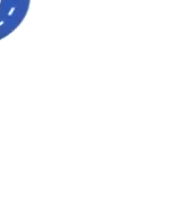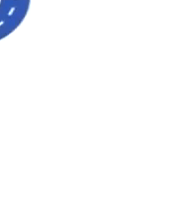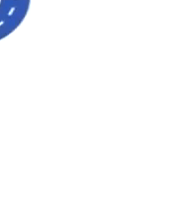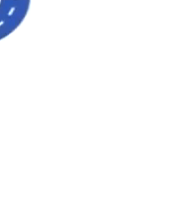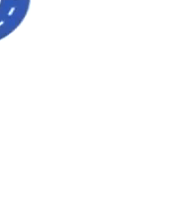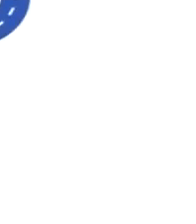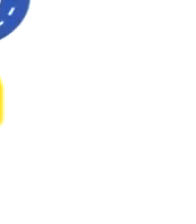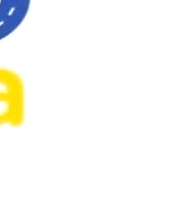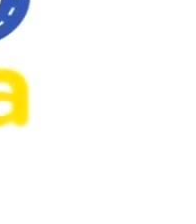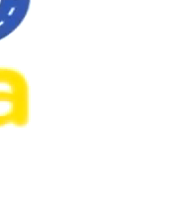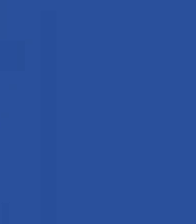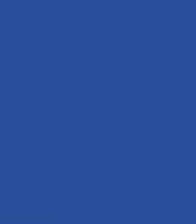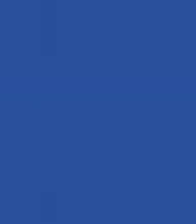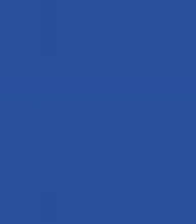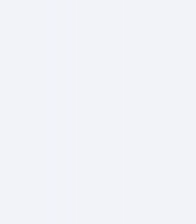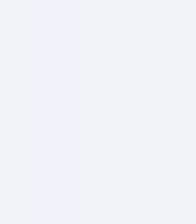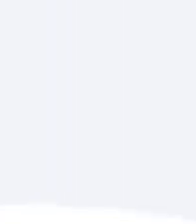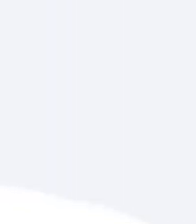aprendo en casa